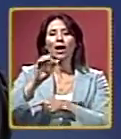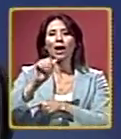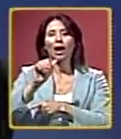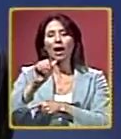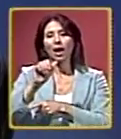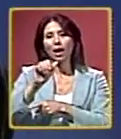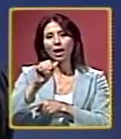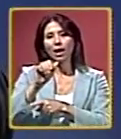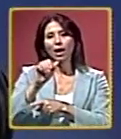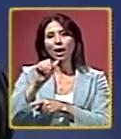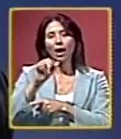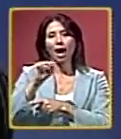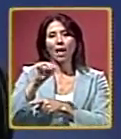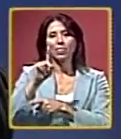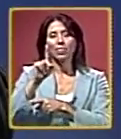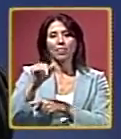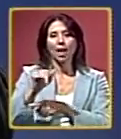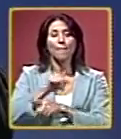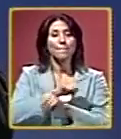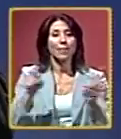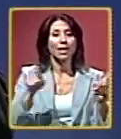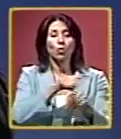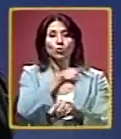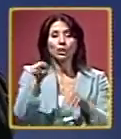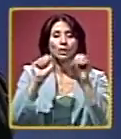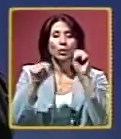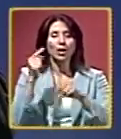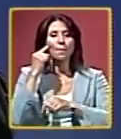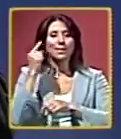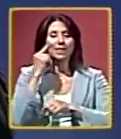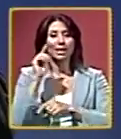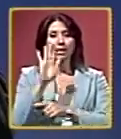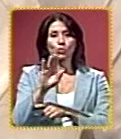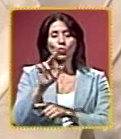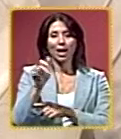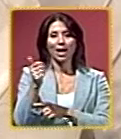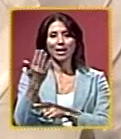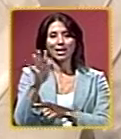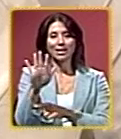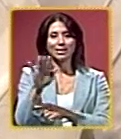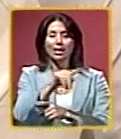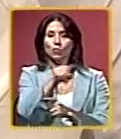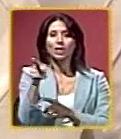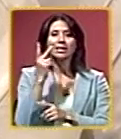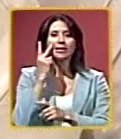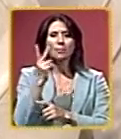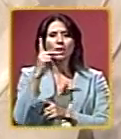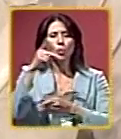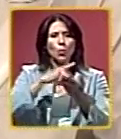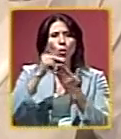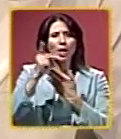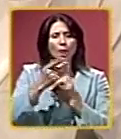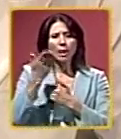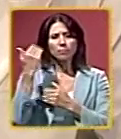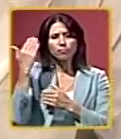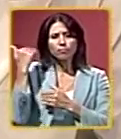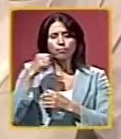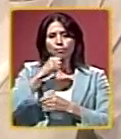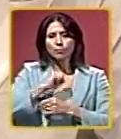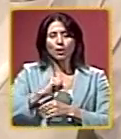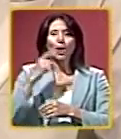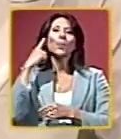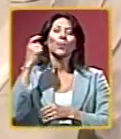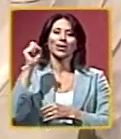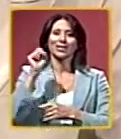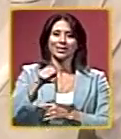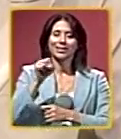amigos y amigos de su Canal 15, que están viendo un programa de hace algún tiempo, porque efectivamente